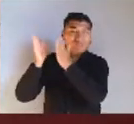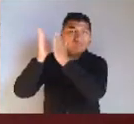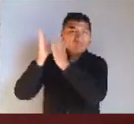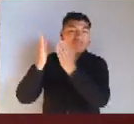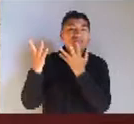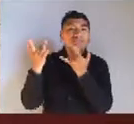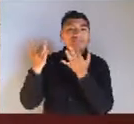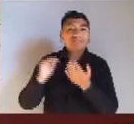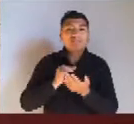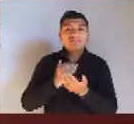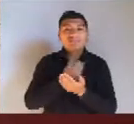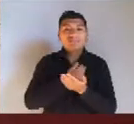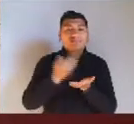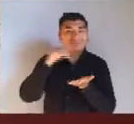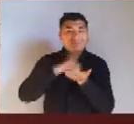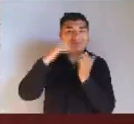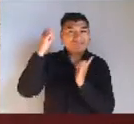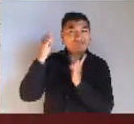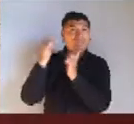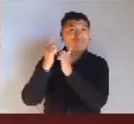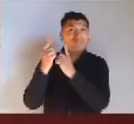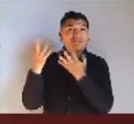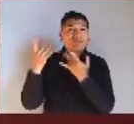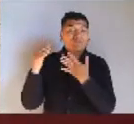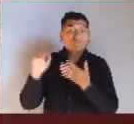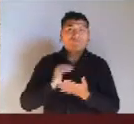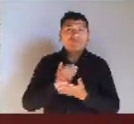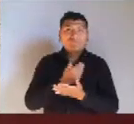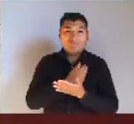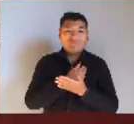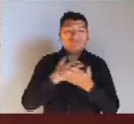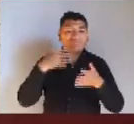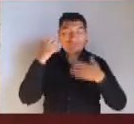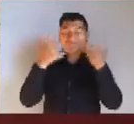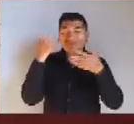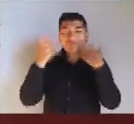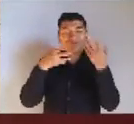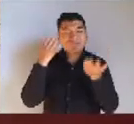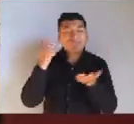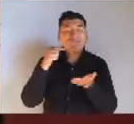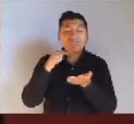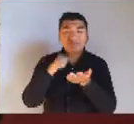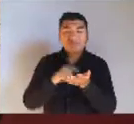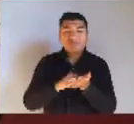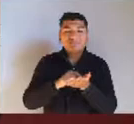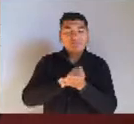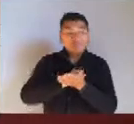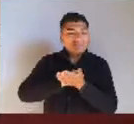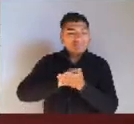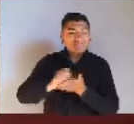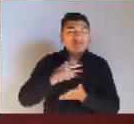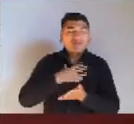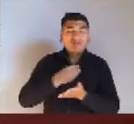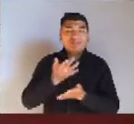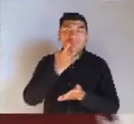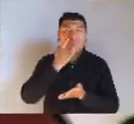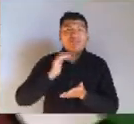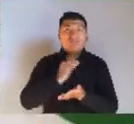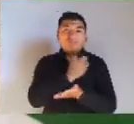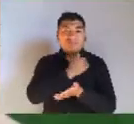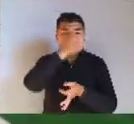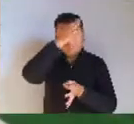esperando nuestro reencuentro, esperando nuestro júbilo. Este es el sacramento de nuestra